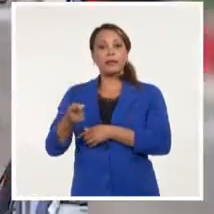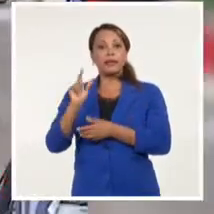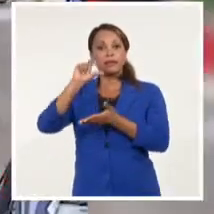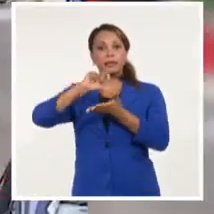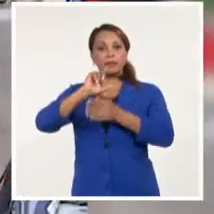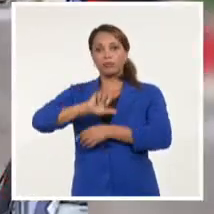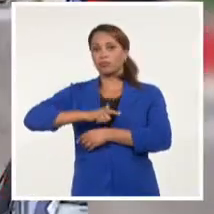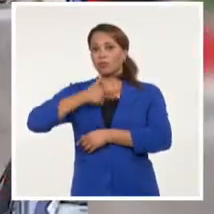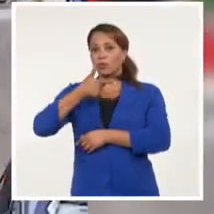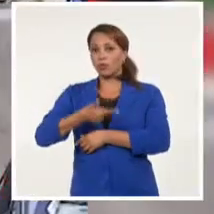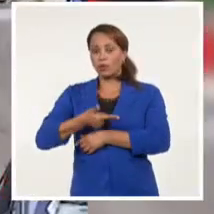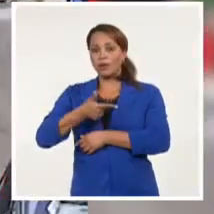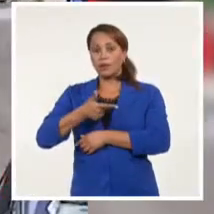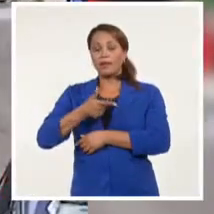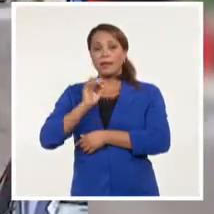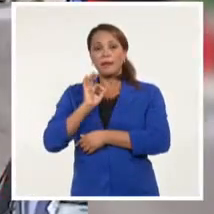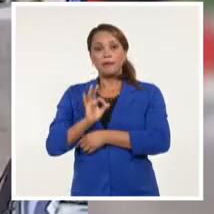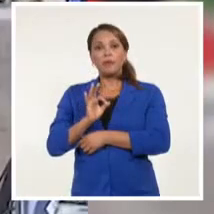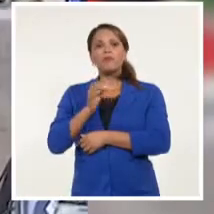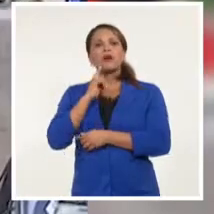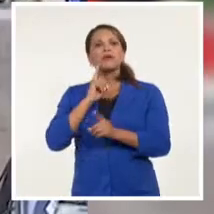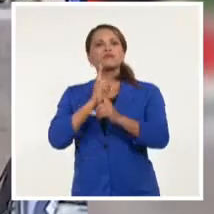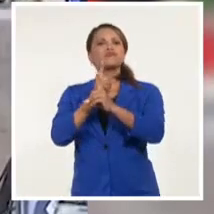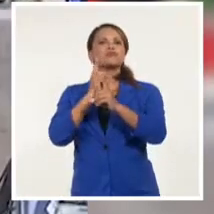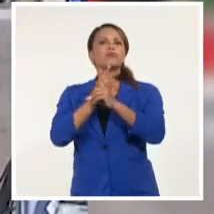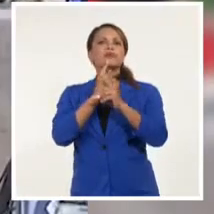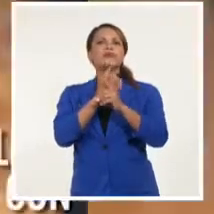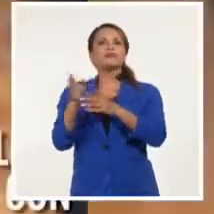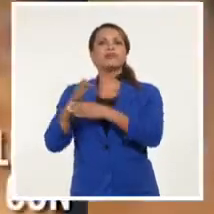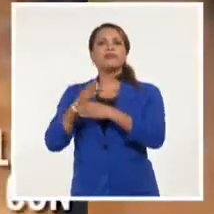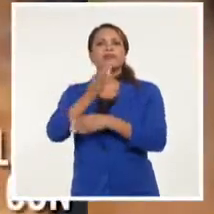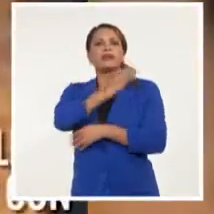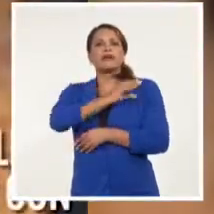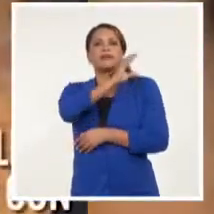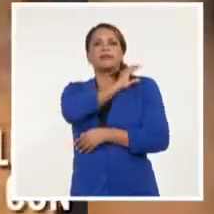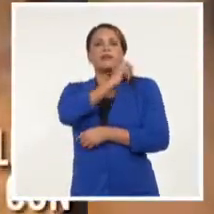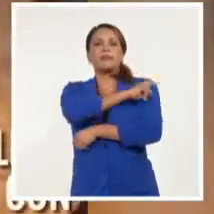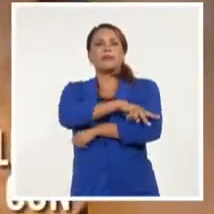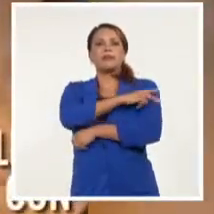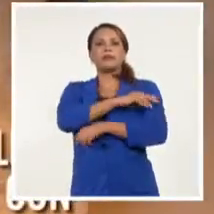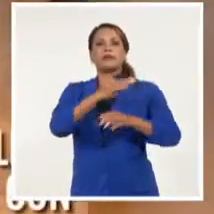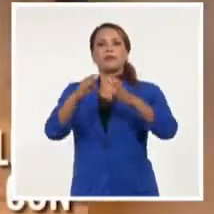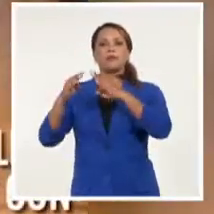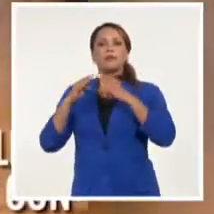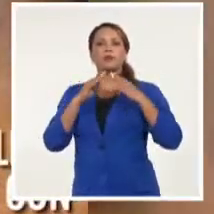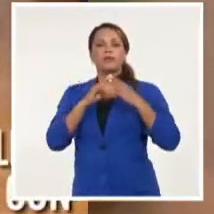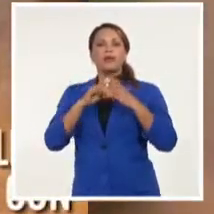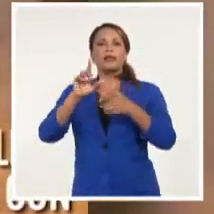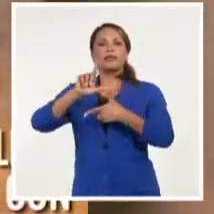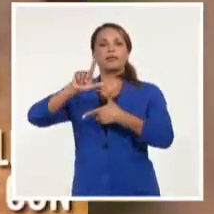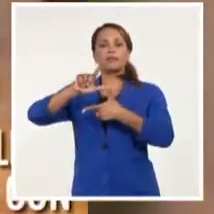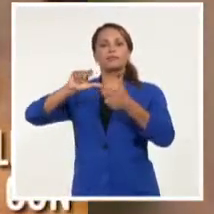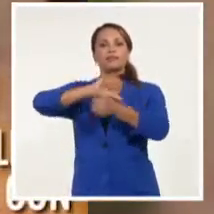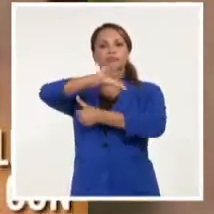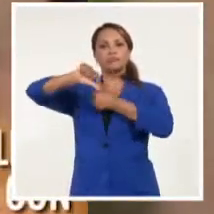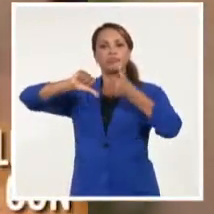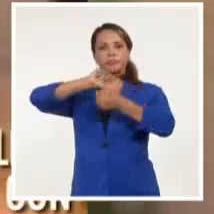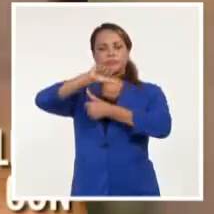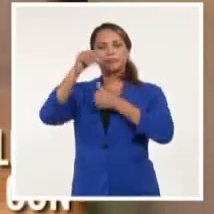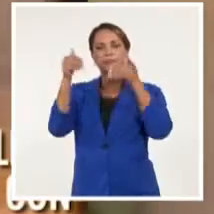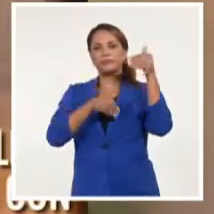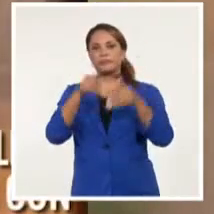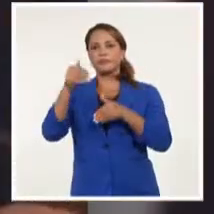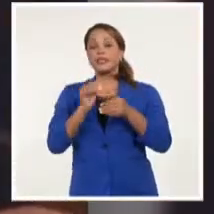Cultural Kirchner, en Buenos Aires, un encuentro entre los cancilleres de los países de la Comunidad de Estados Latinoamericanos y Caribeños y